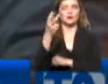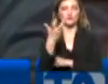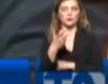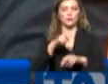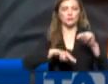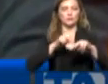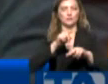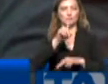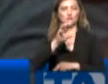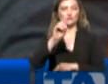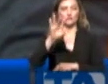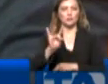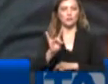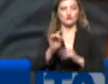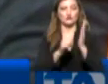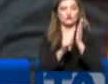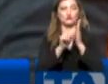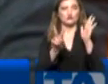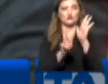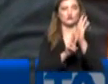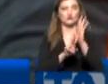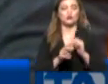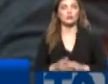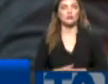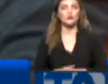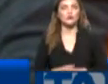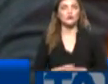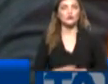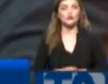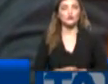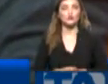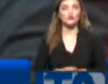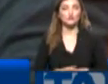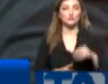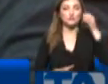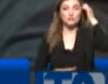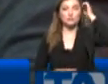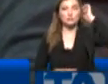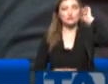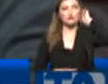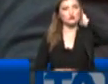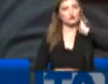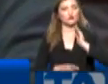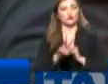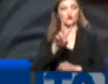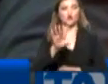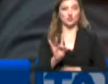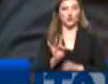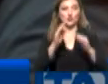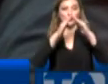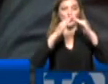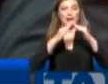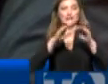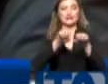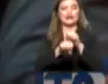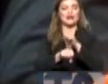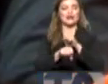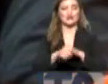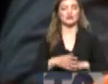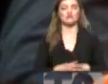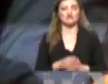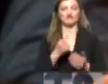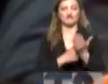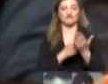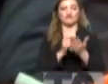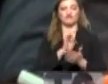tiene 108 viviendas. Lamentablemente para nosotros tenemos 28 viviendas afectadas por el momento, pero estamos haciendo un